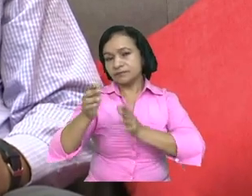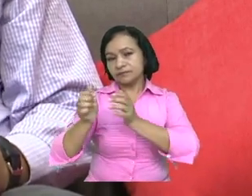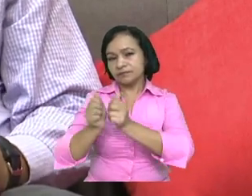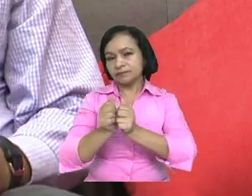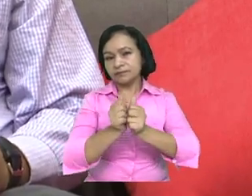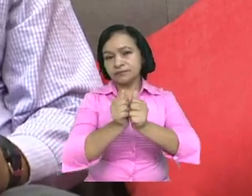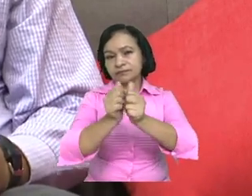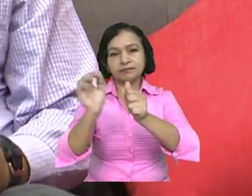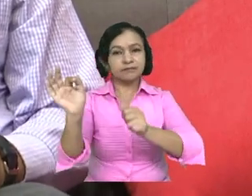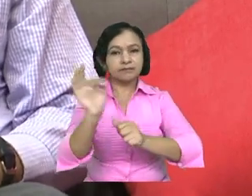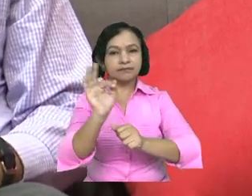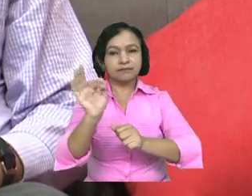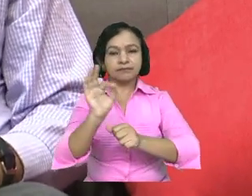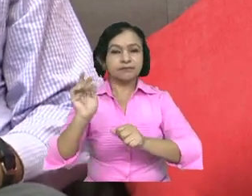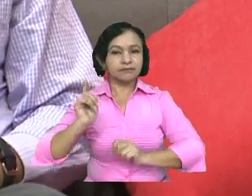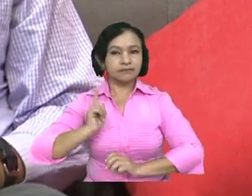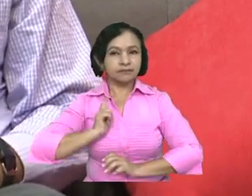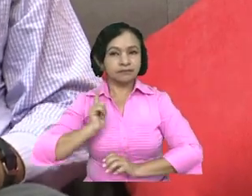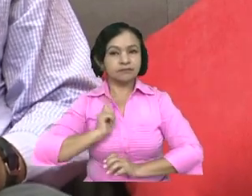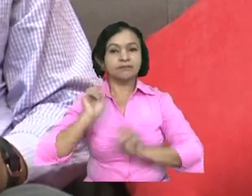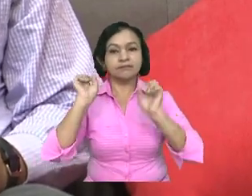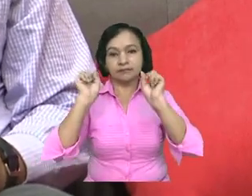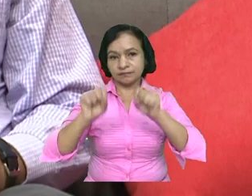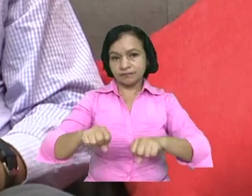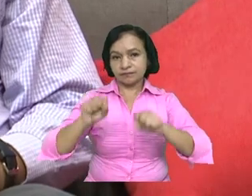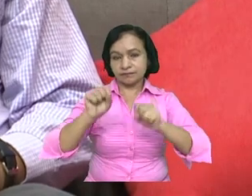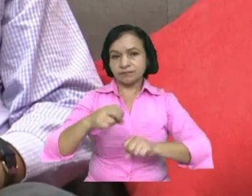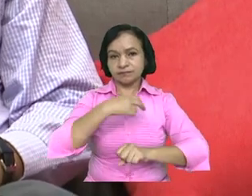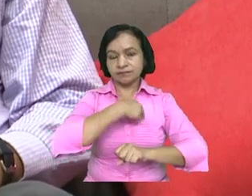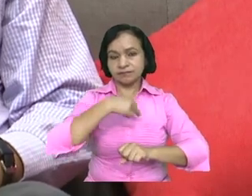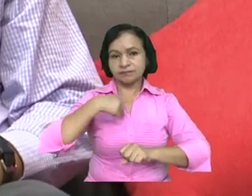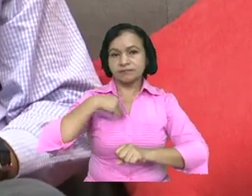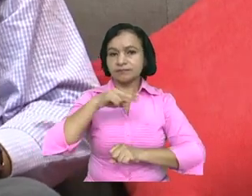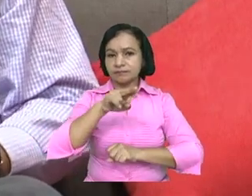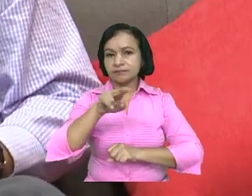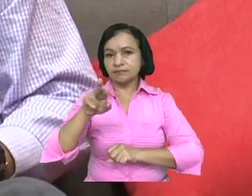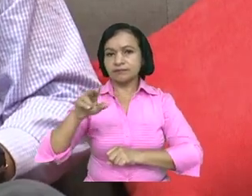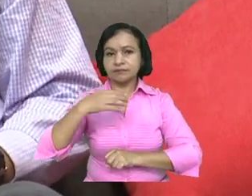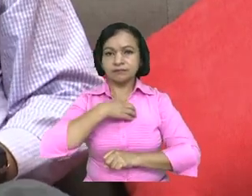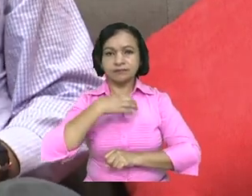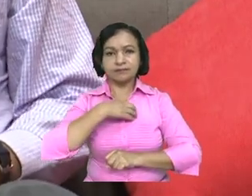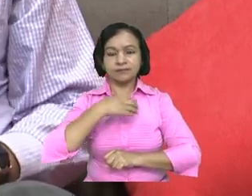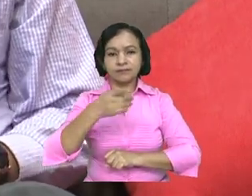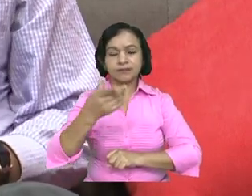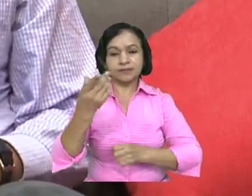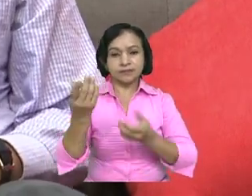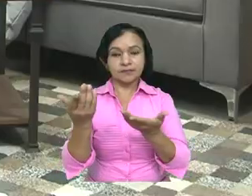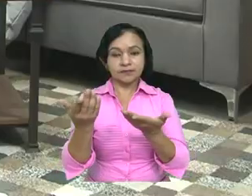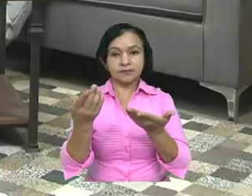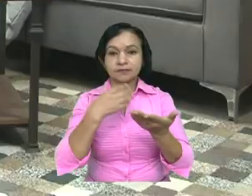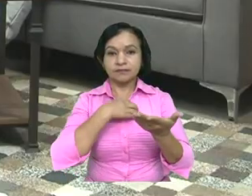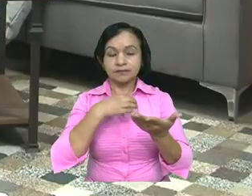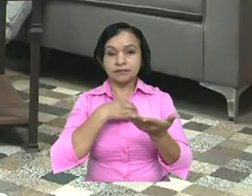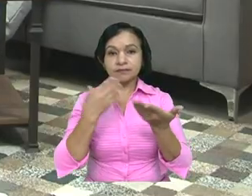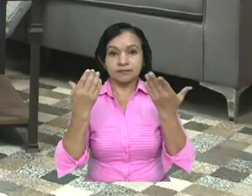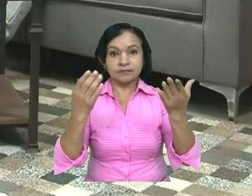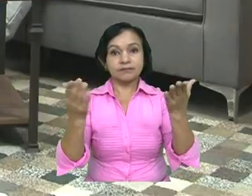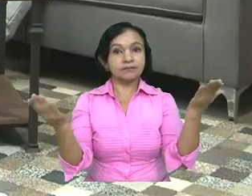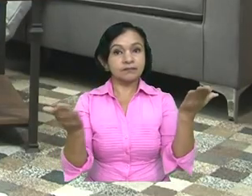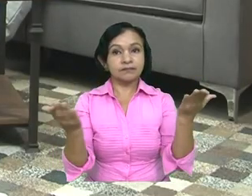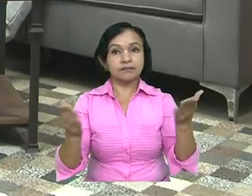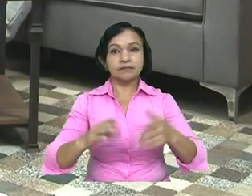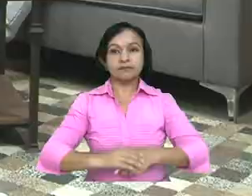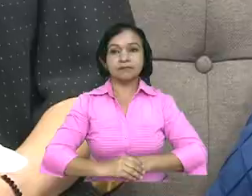acompañamiento metodológico que reciben para que puedan pues administrar ellos mismos, ellas mismas, este recurso? Así es,